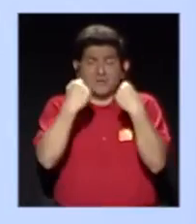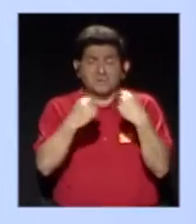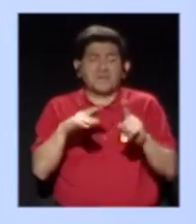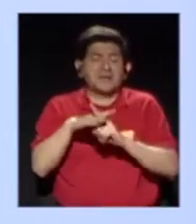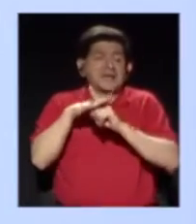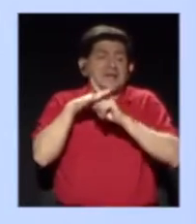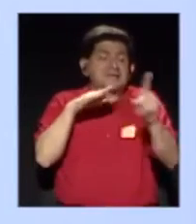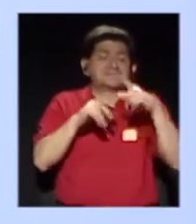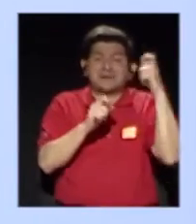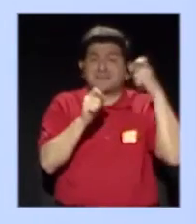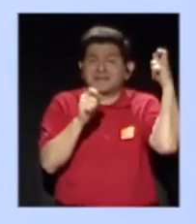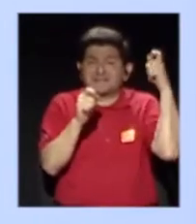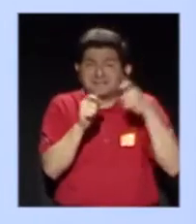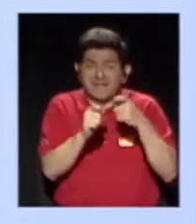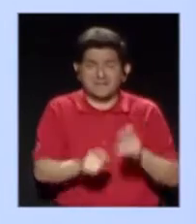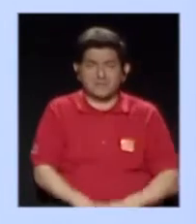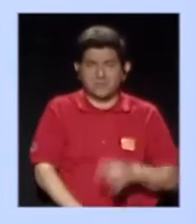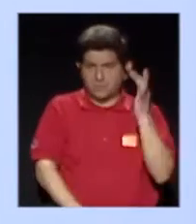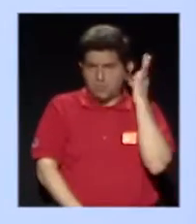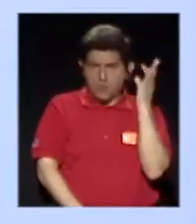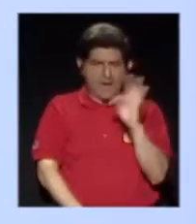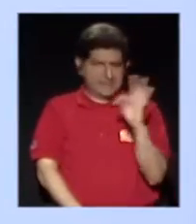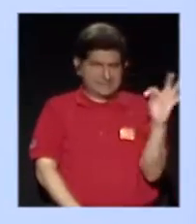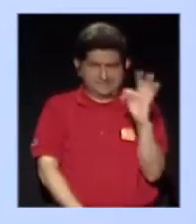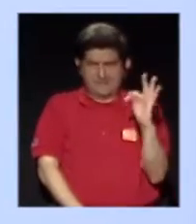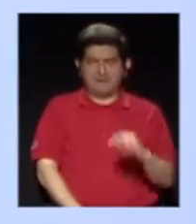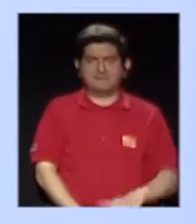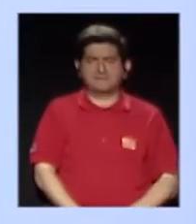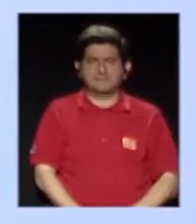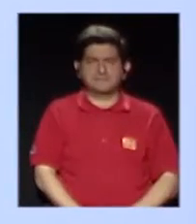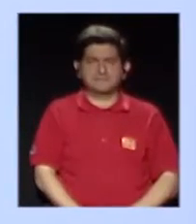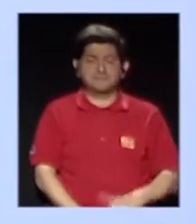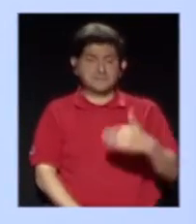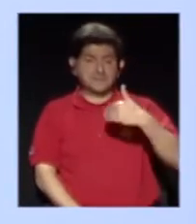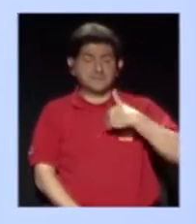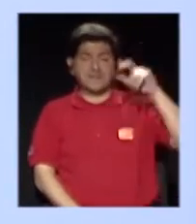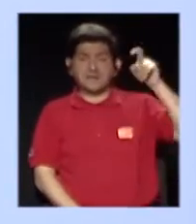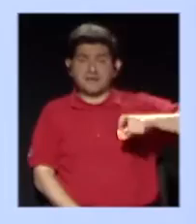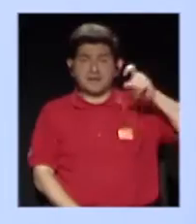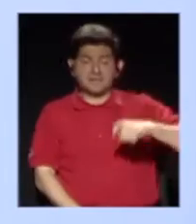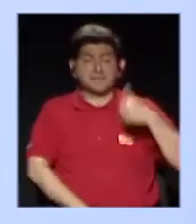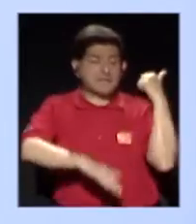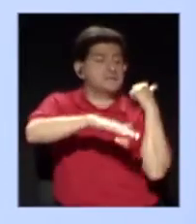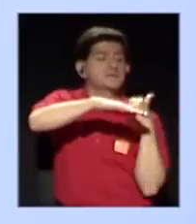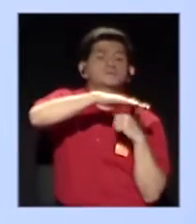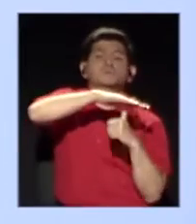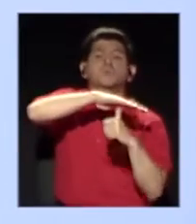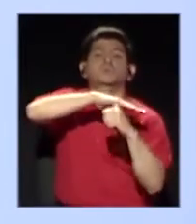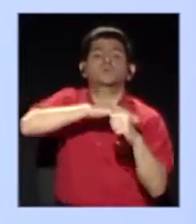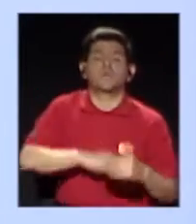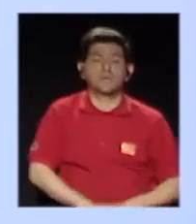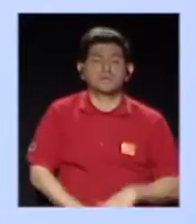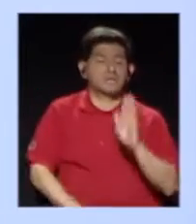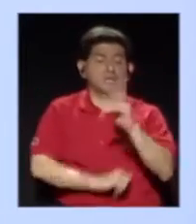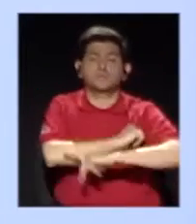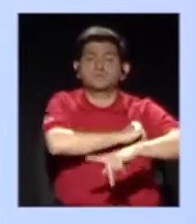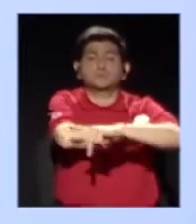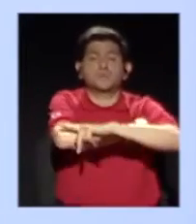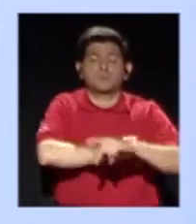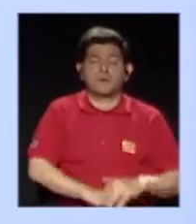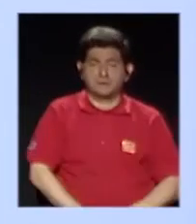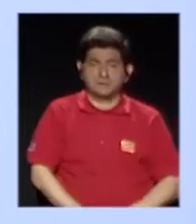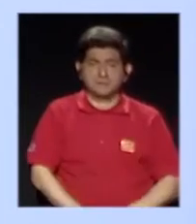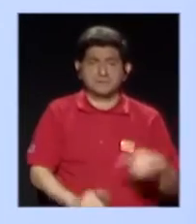huyendo muchas de estas muchachas transexuales han tenido que pasar escondidas en sus países